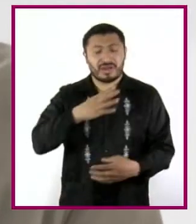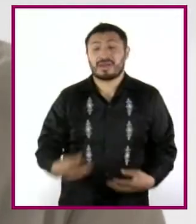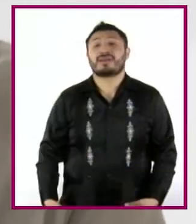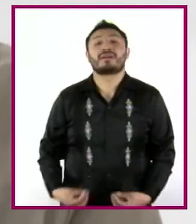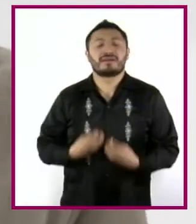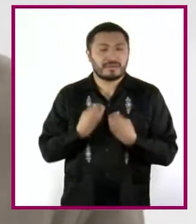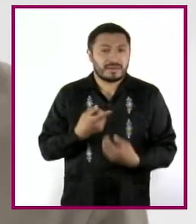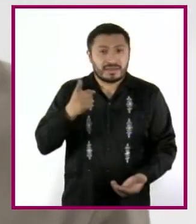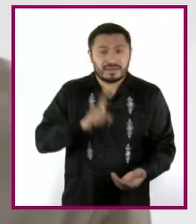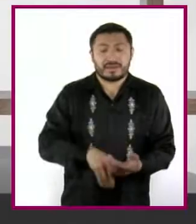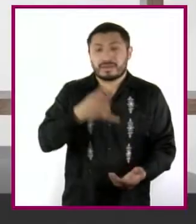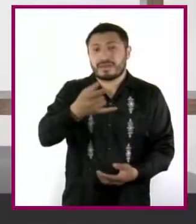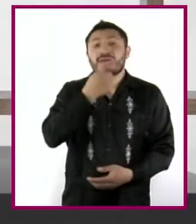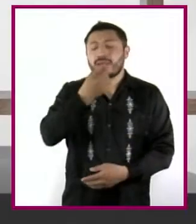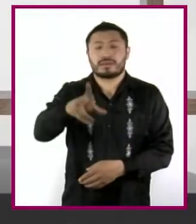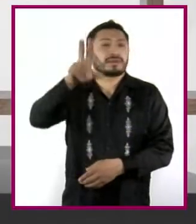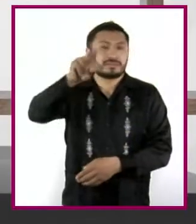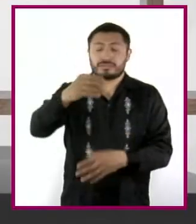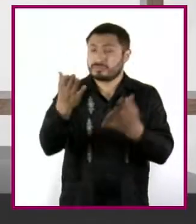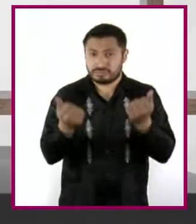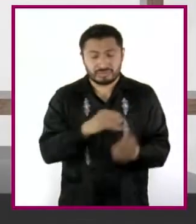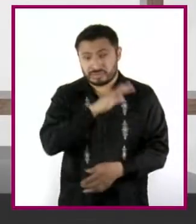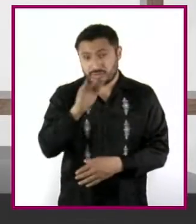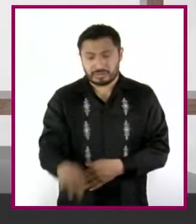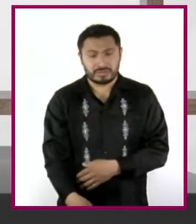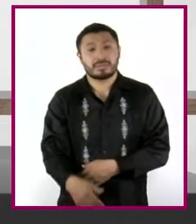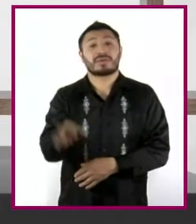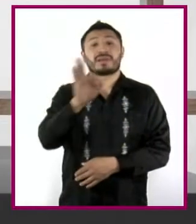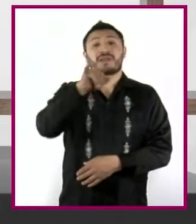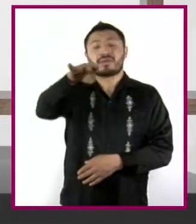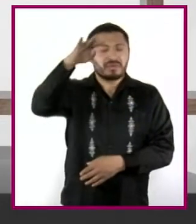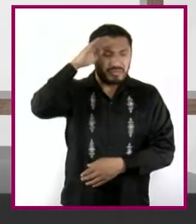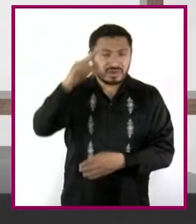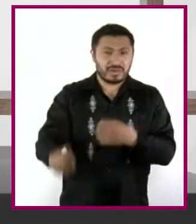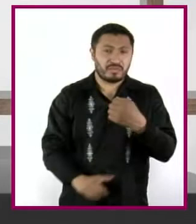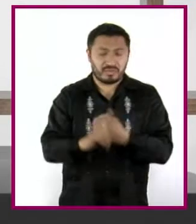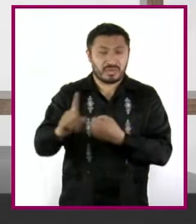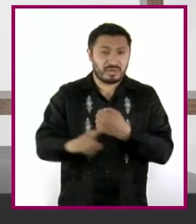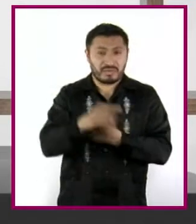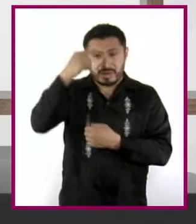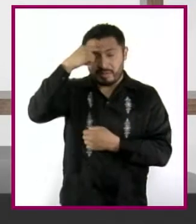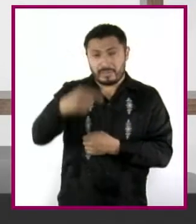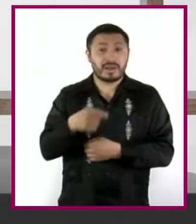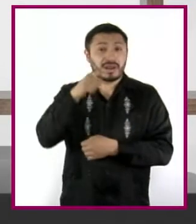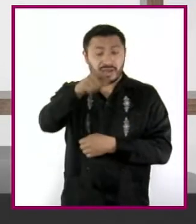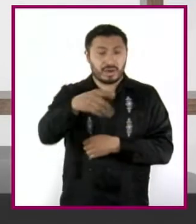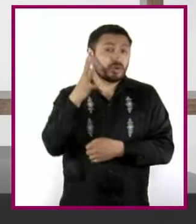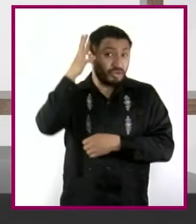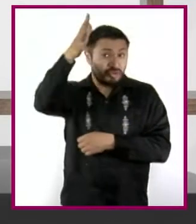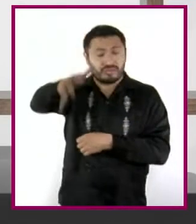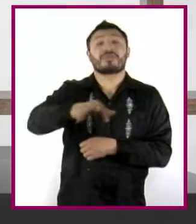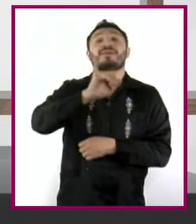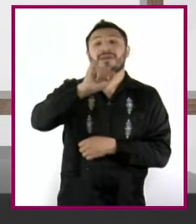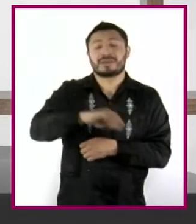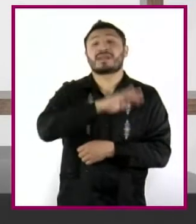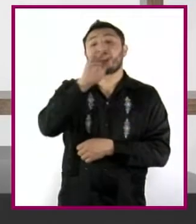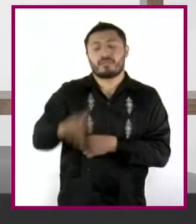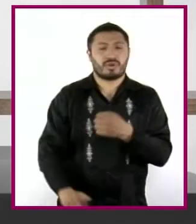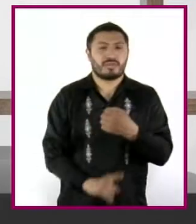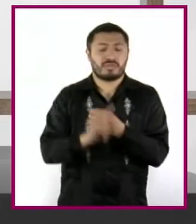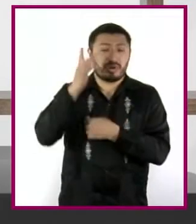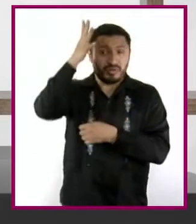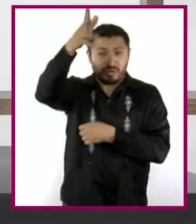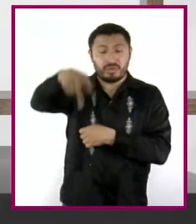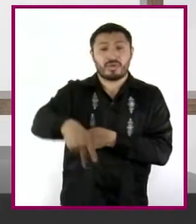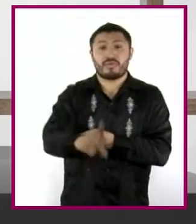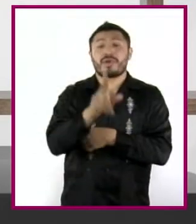aún así la negamos. Quizá pienses que la muerte es un problema para tu yo del futuro. Y sí, morir es un problema del futuro, pero